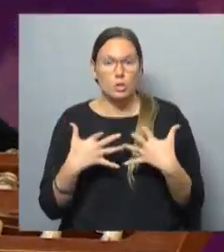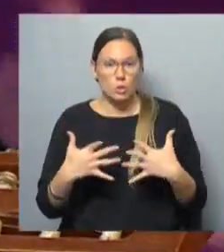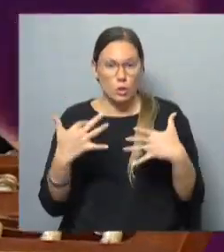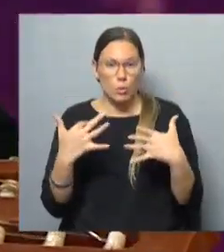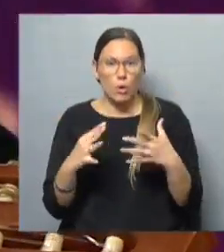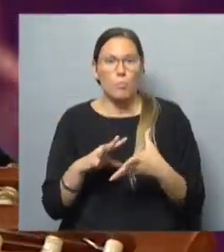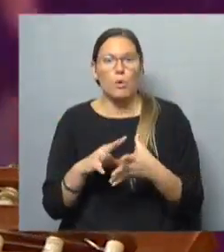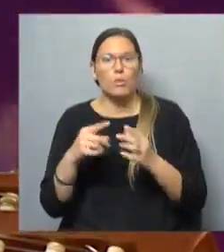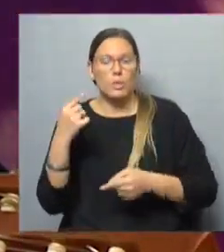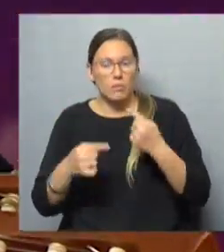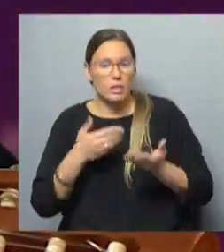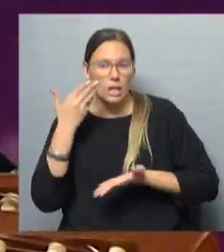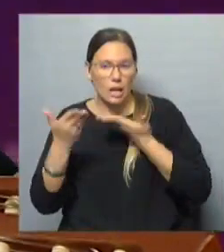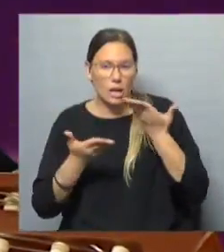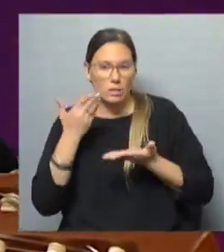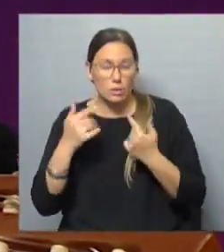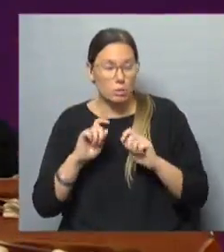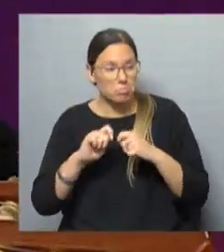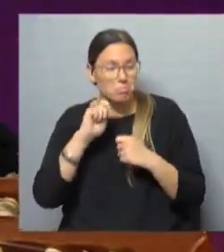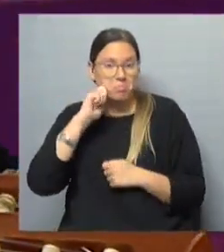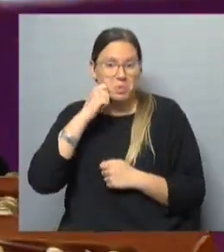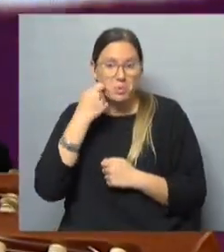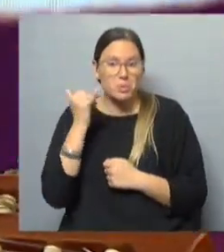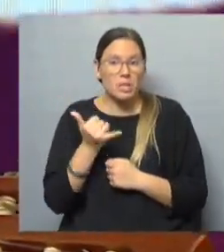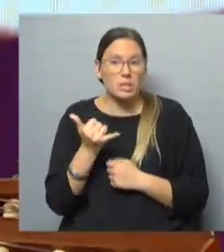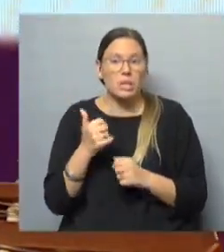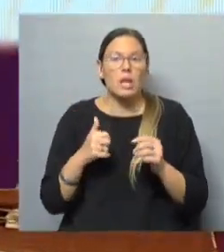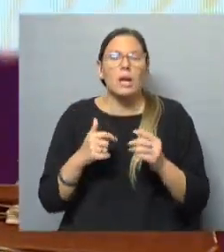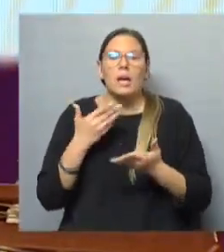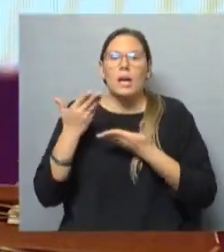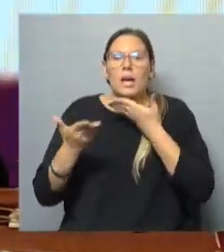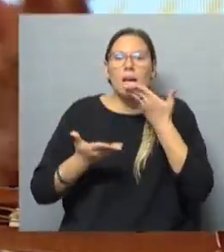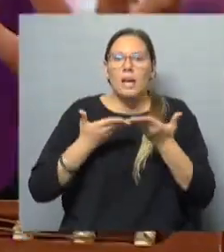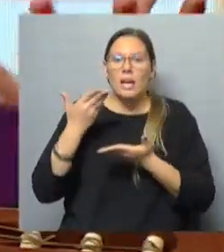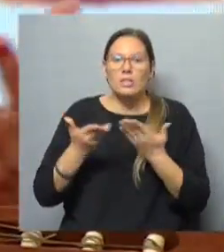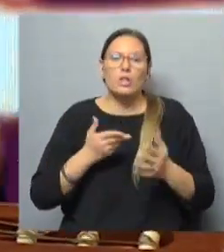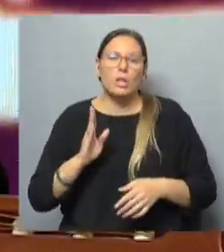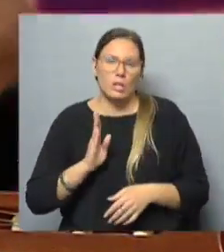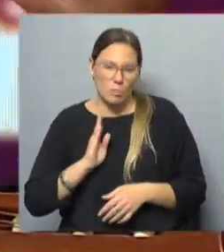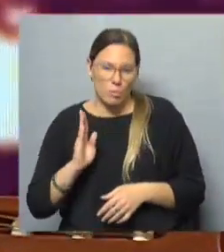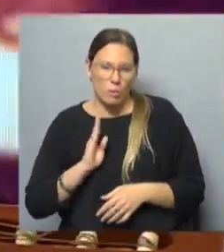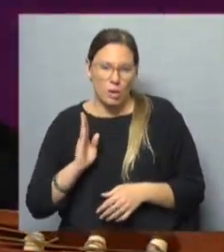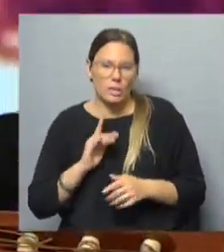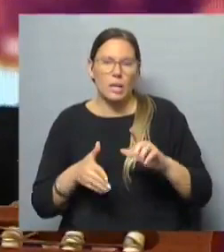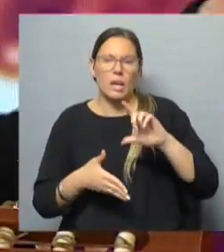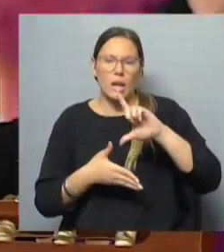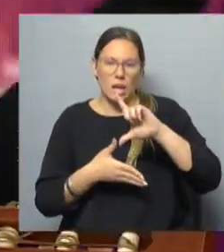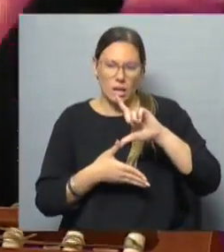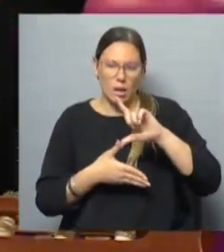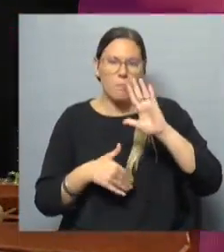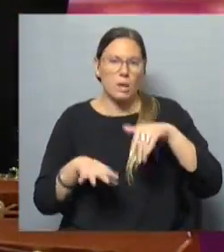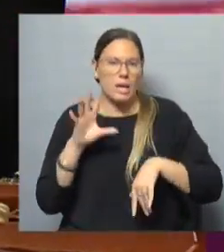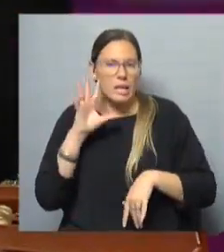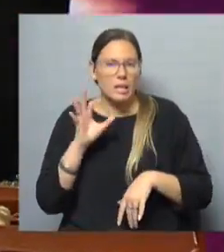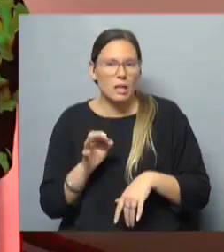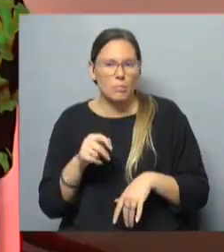como versiones de canciones que nos gustan y sobre todo canciones de mujeres latinoamericanas. Y nos